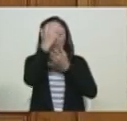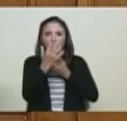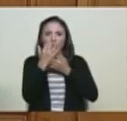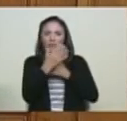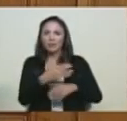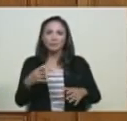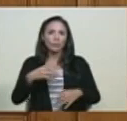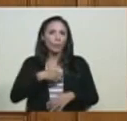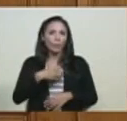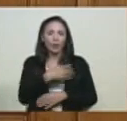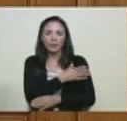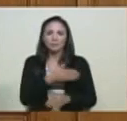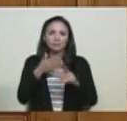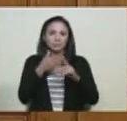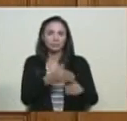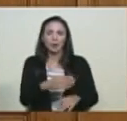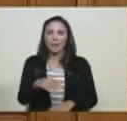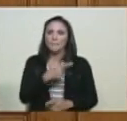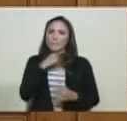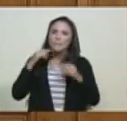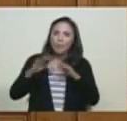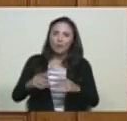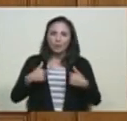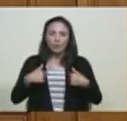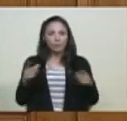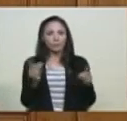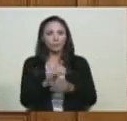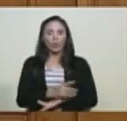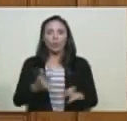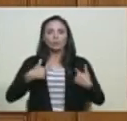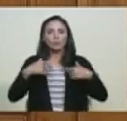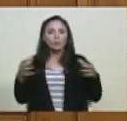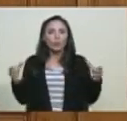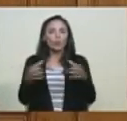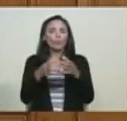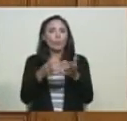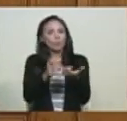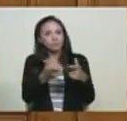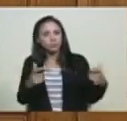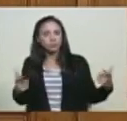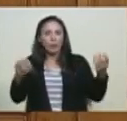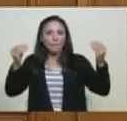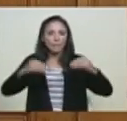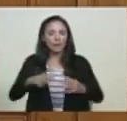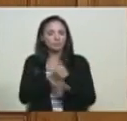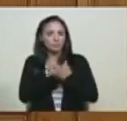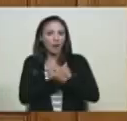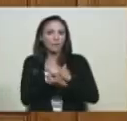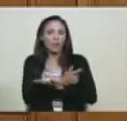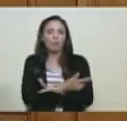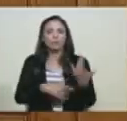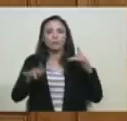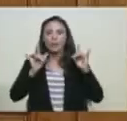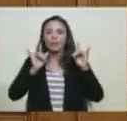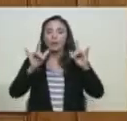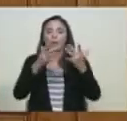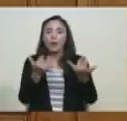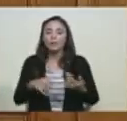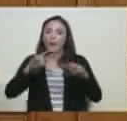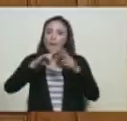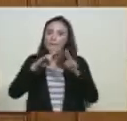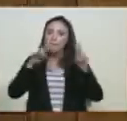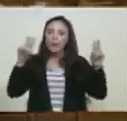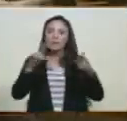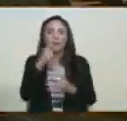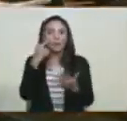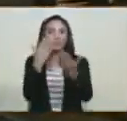y asesinas, no. Podremos los que somos mayoría, las mayorías que amamos, que queremos paz, que